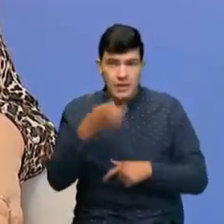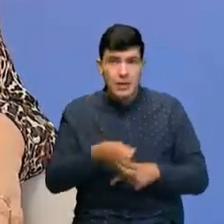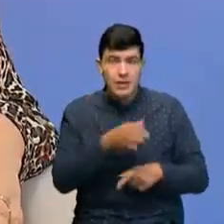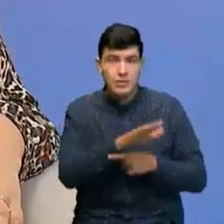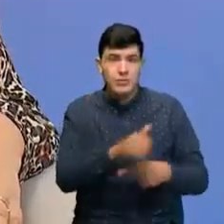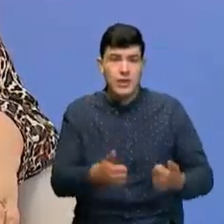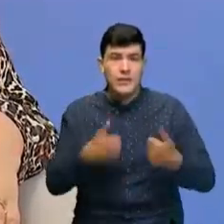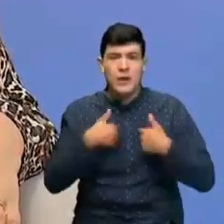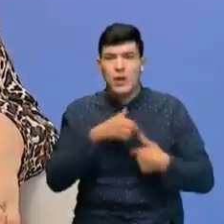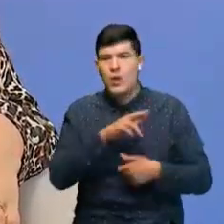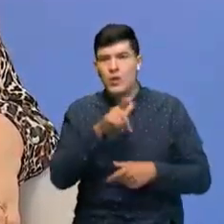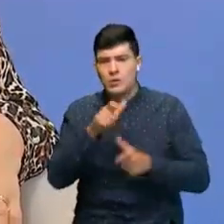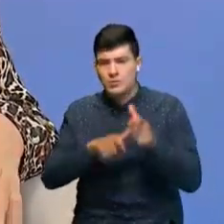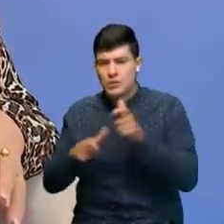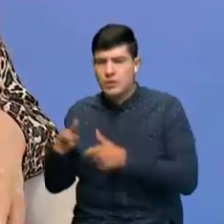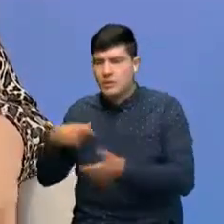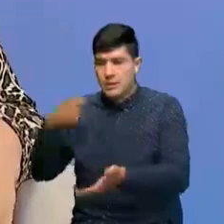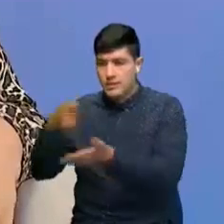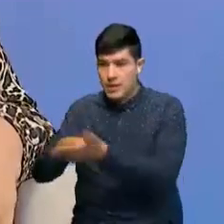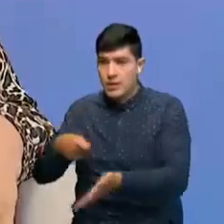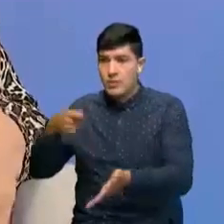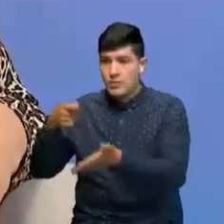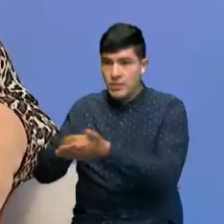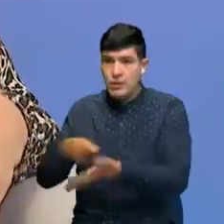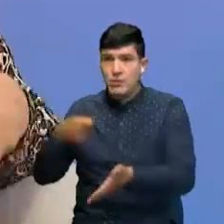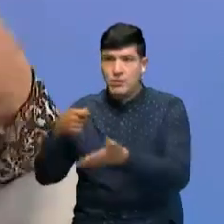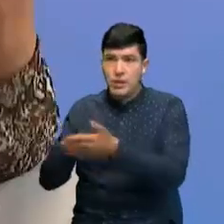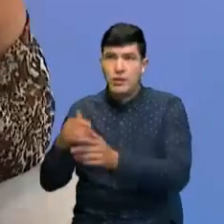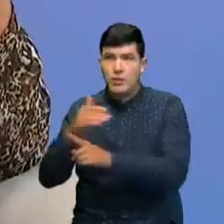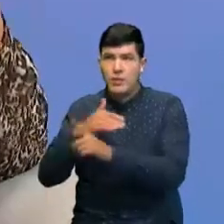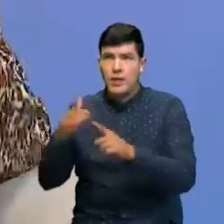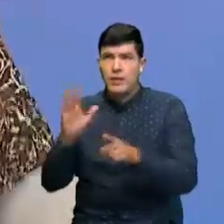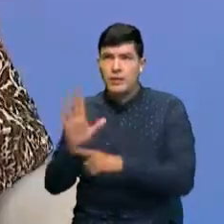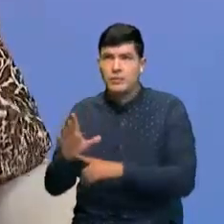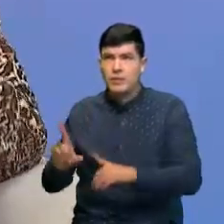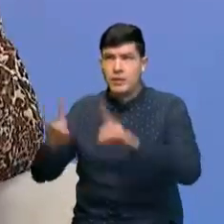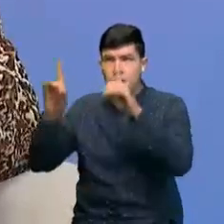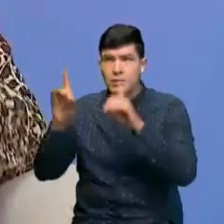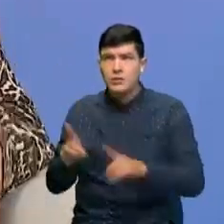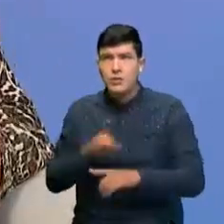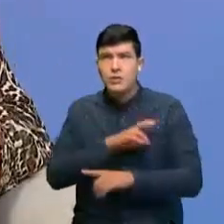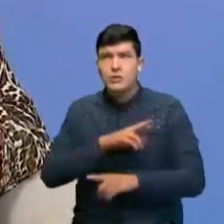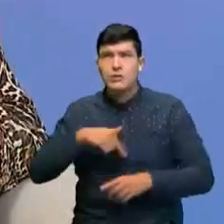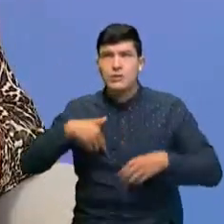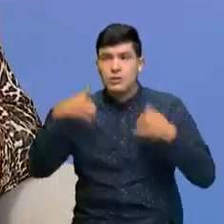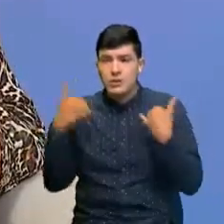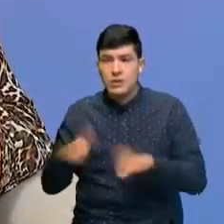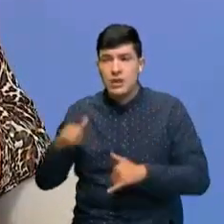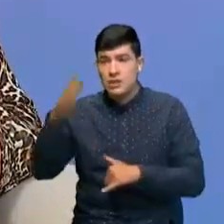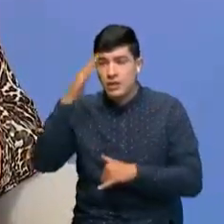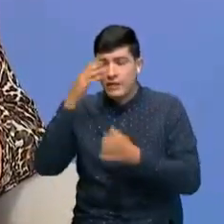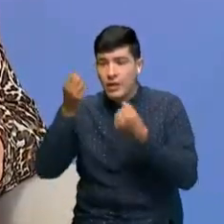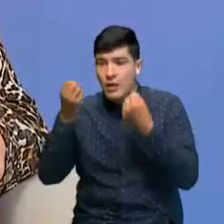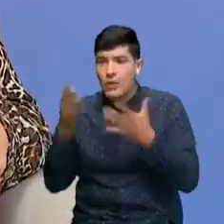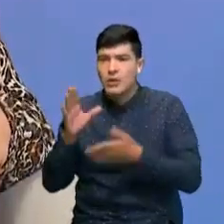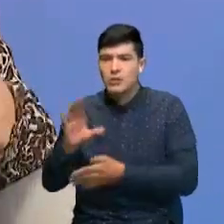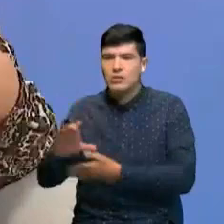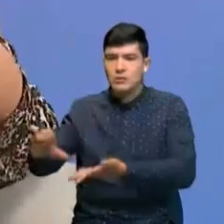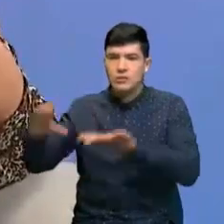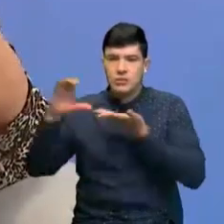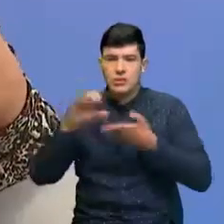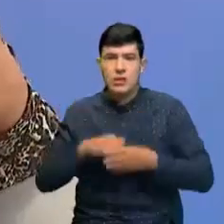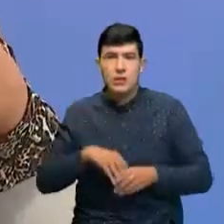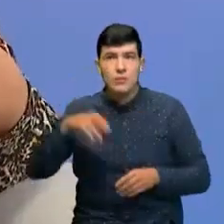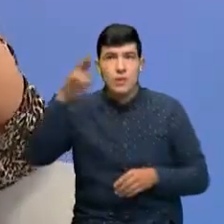A las otras personas que cotizamos en régimen de prima media con prestación definida, ya sabemos en cuánto nos va a quedar la pensión.